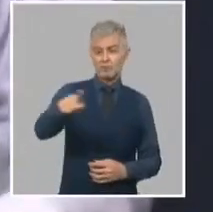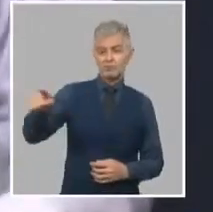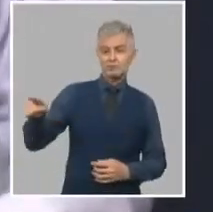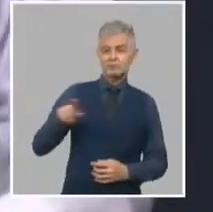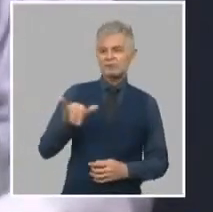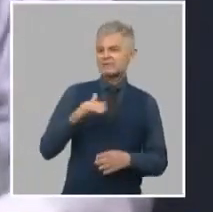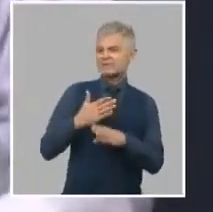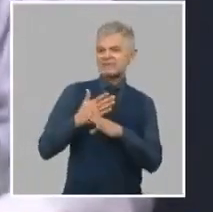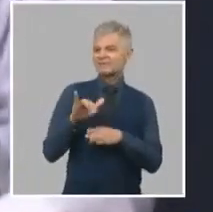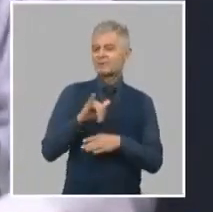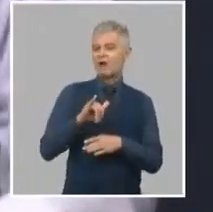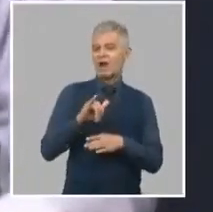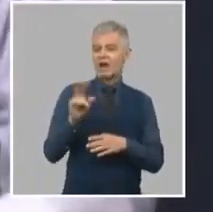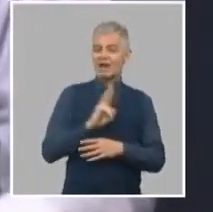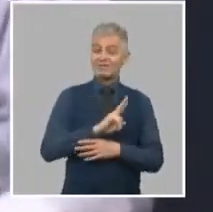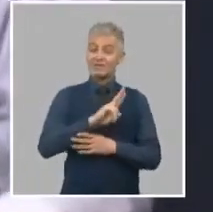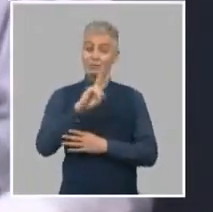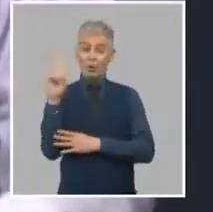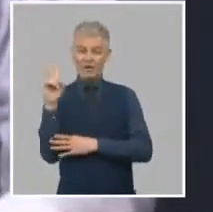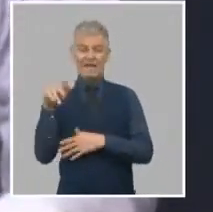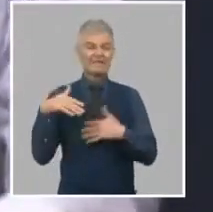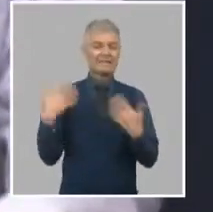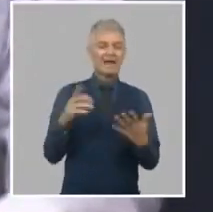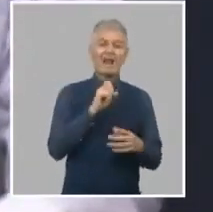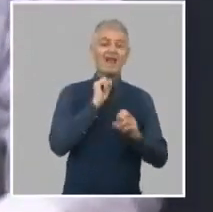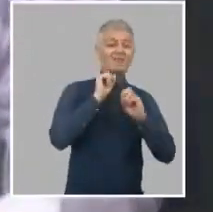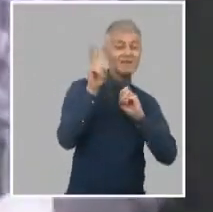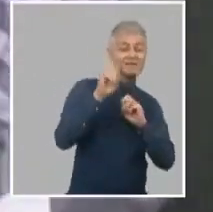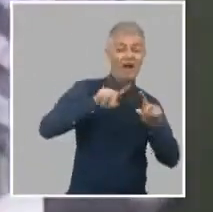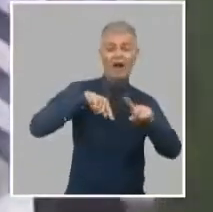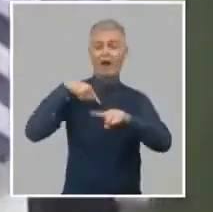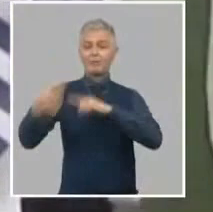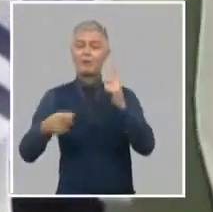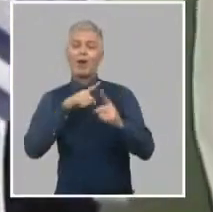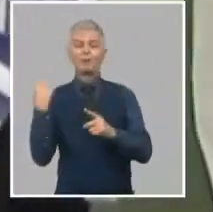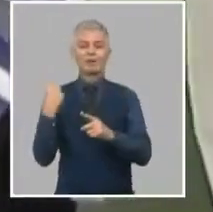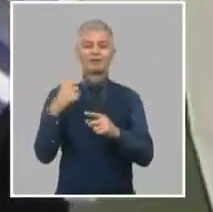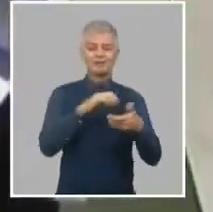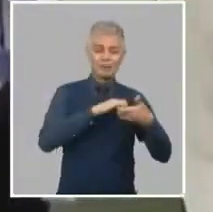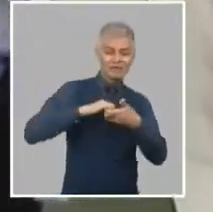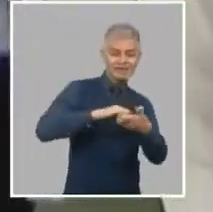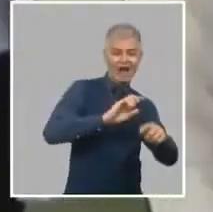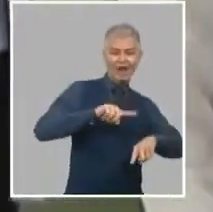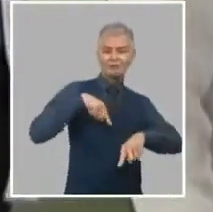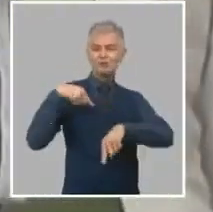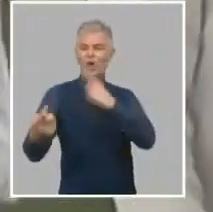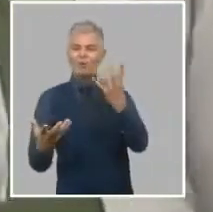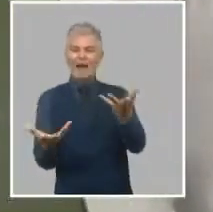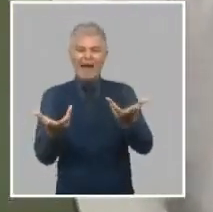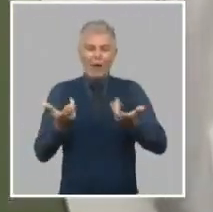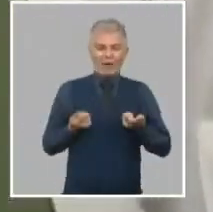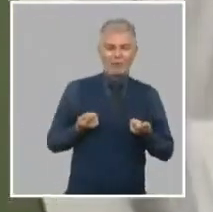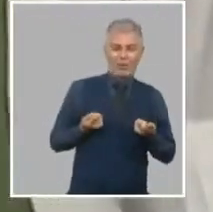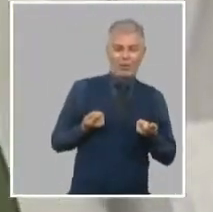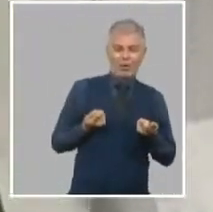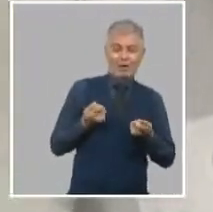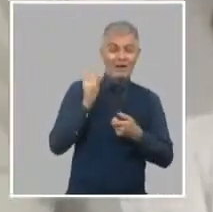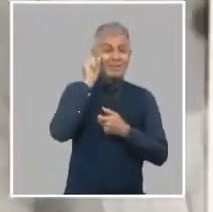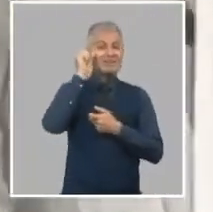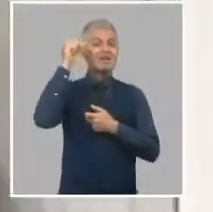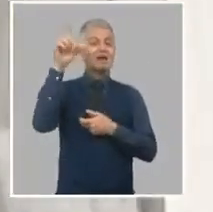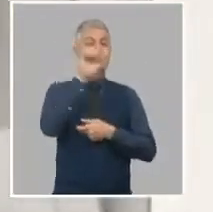La victoria de la vida sobre la muerte, de la solidaridad sobre el egoísmo, del ideal